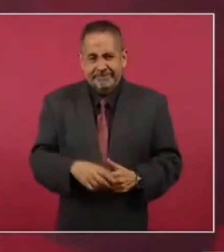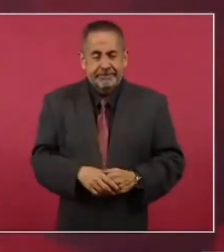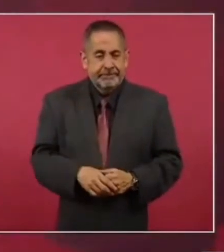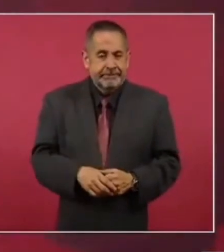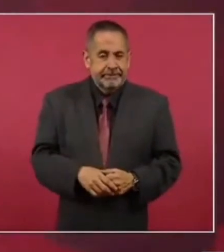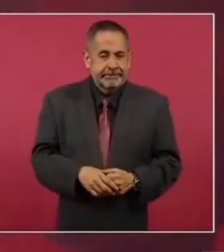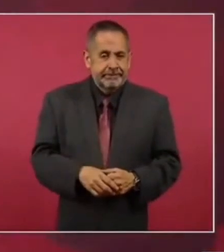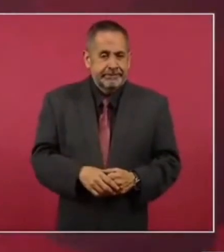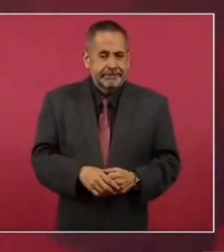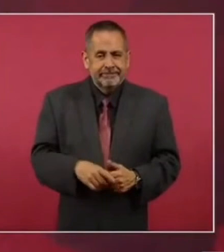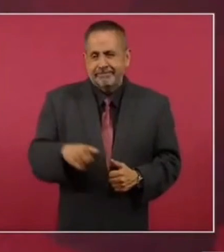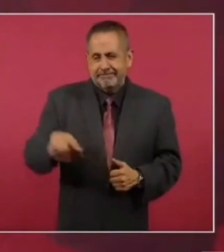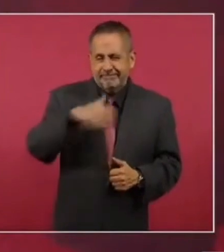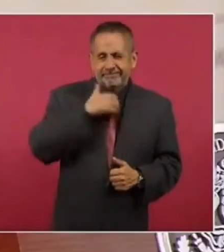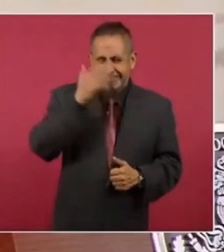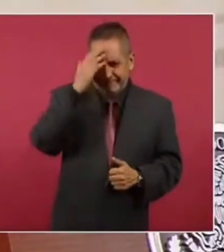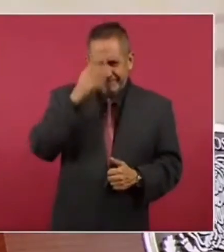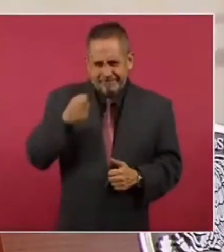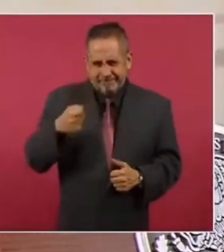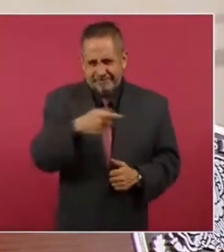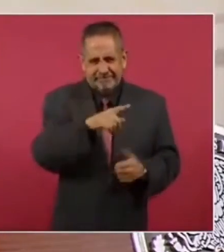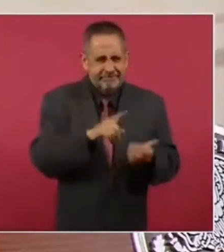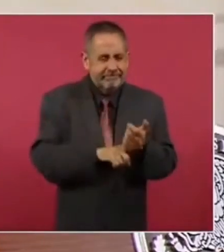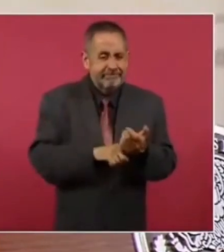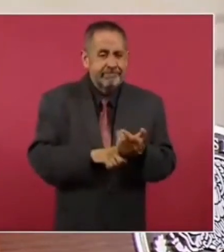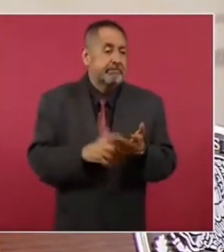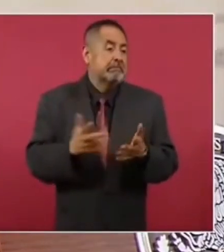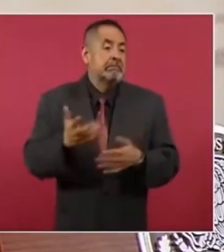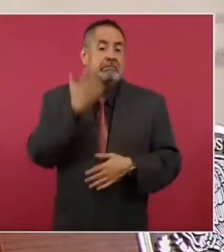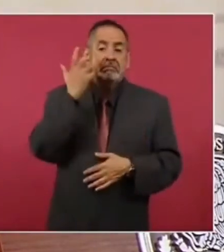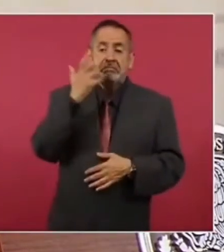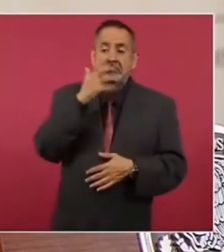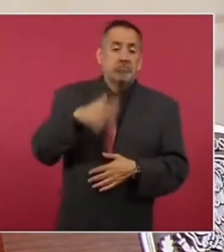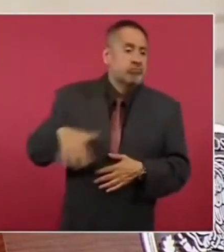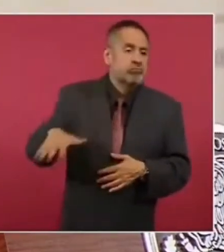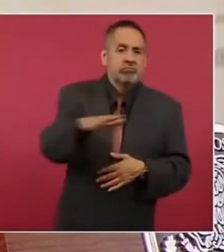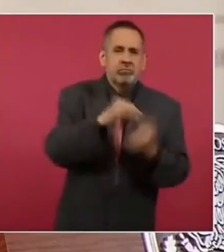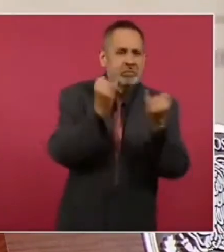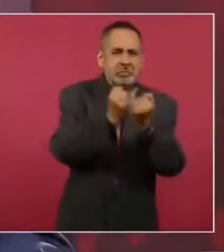Es lo que se conoce como gatopardismo,